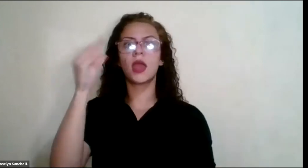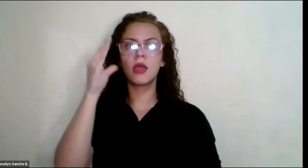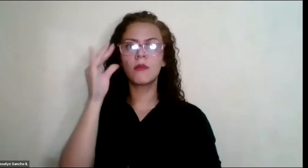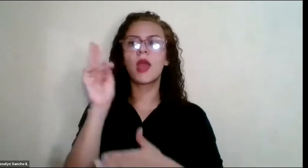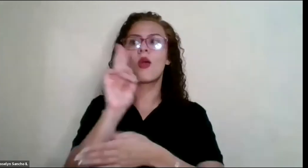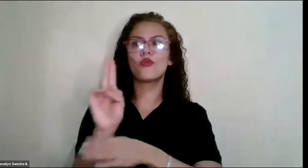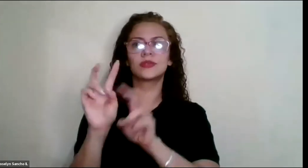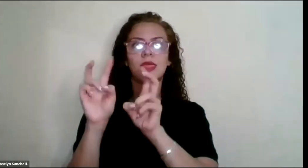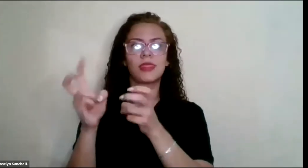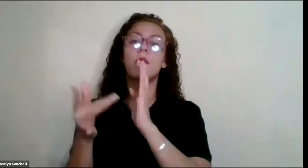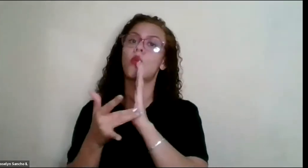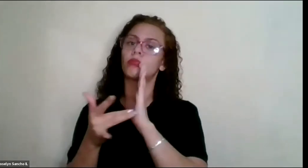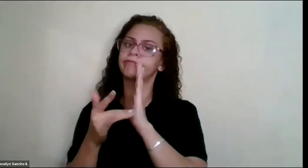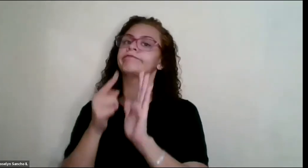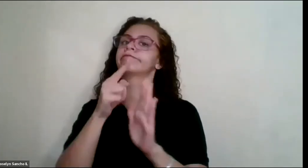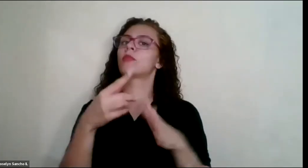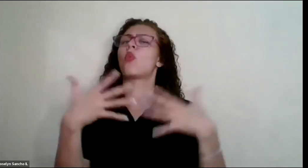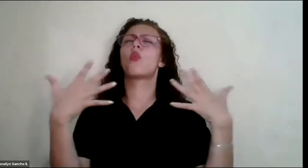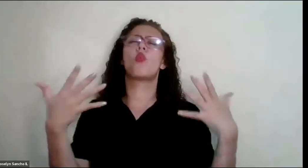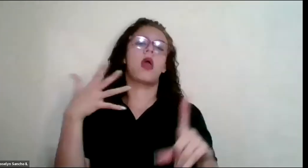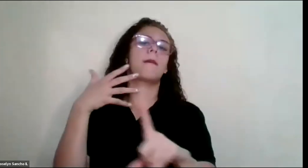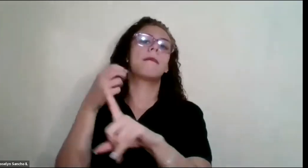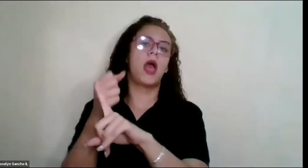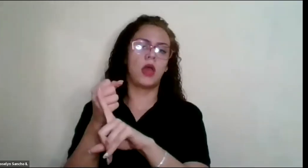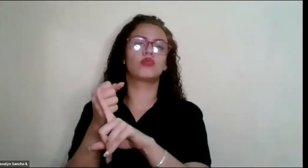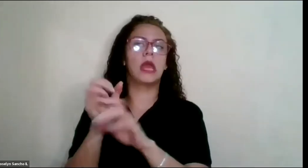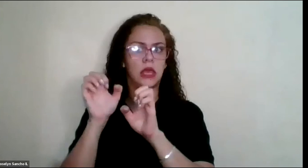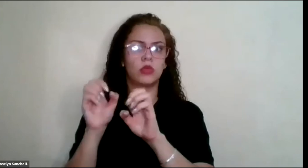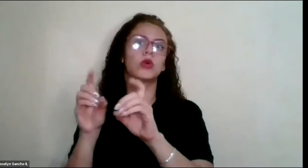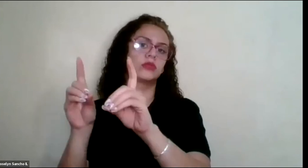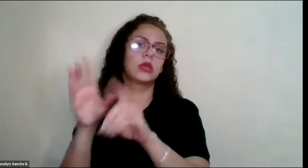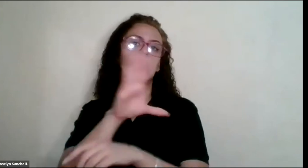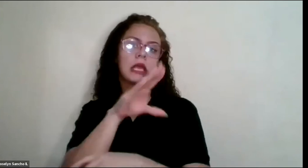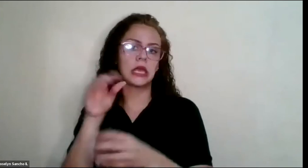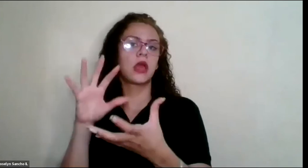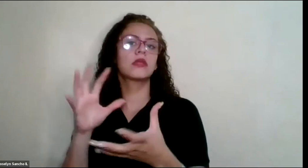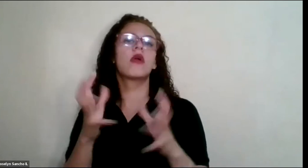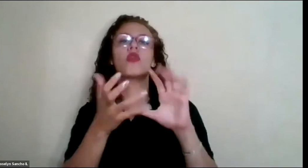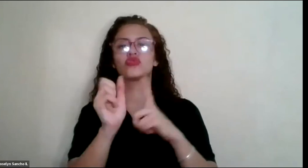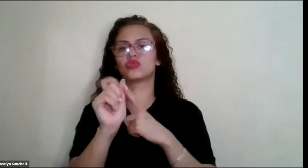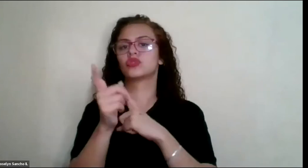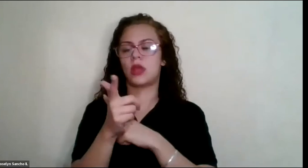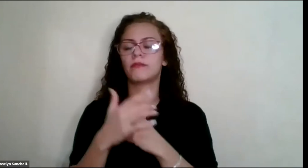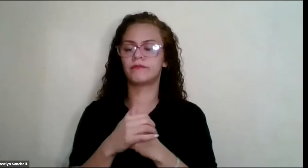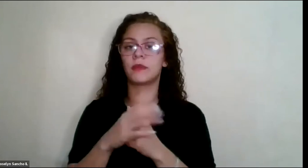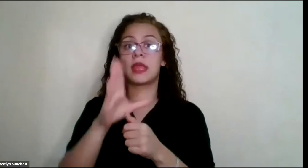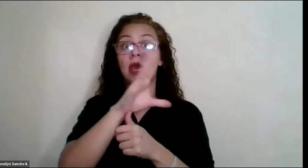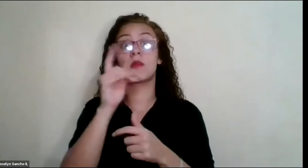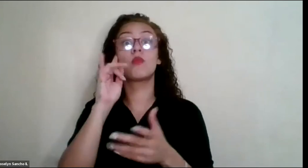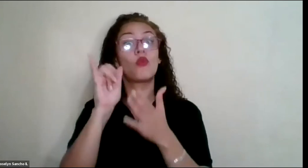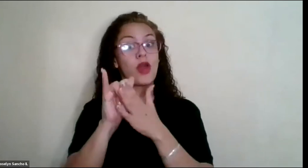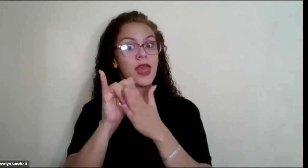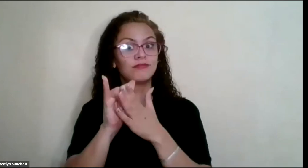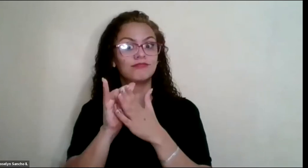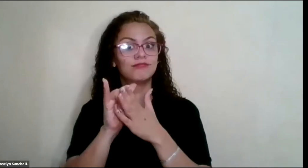las tecnologías ha tenido un gran impacto en educación y en la transformación social. Y por eso